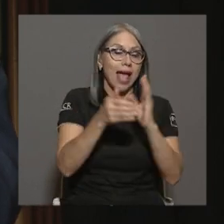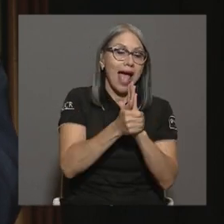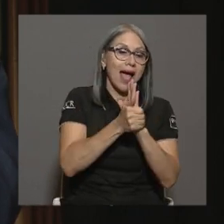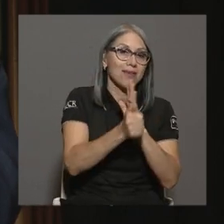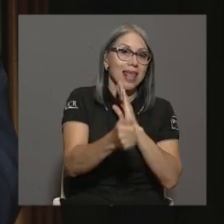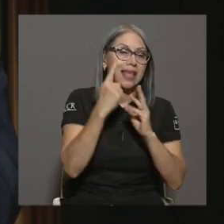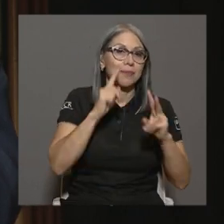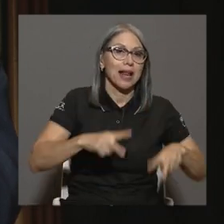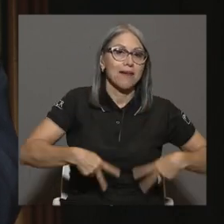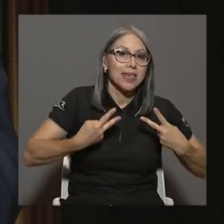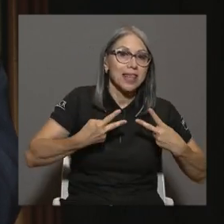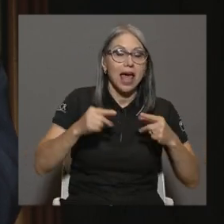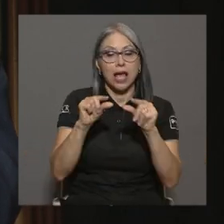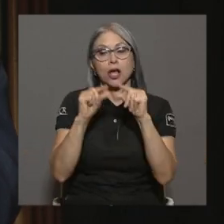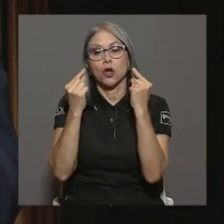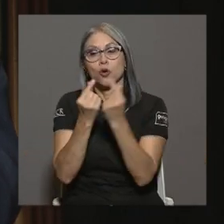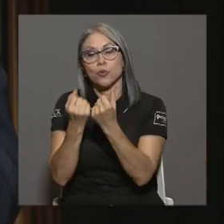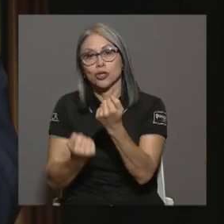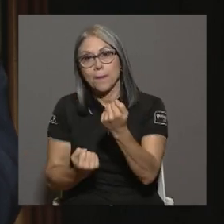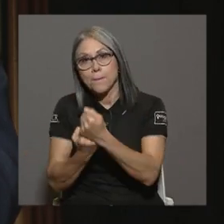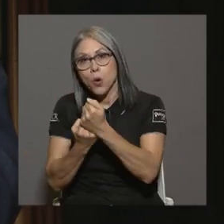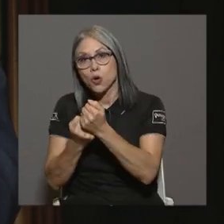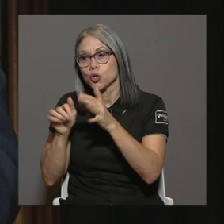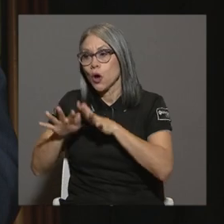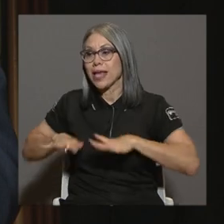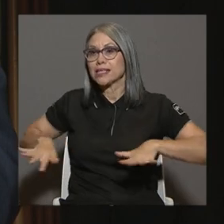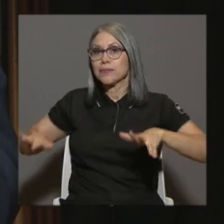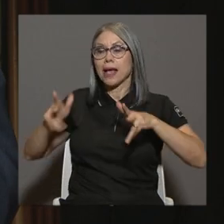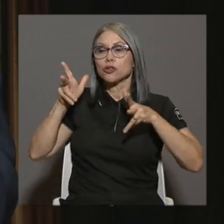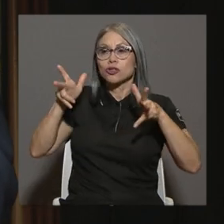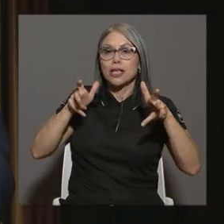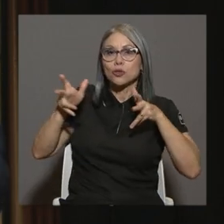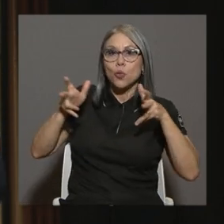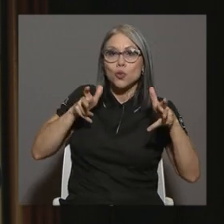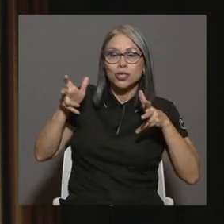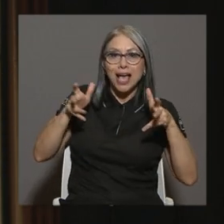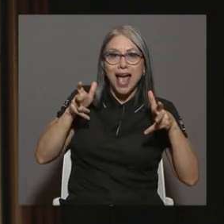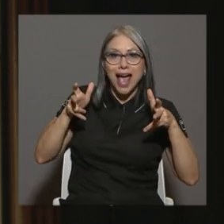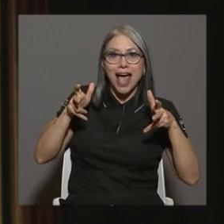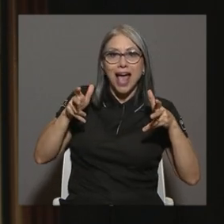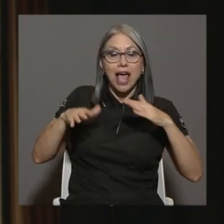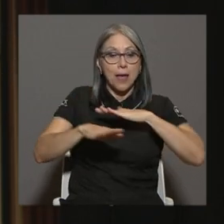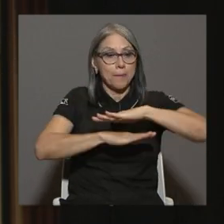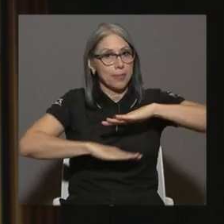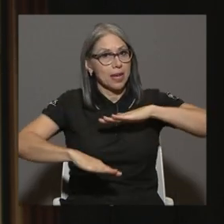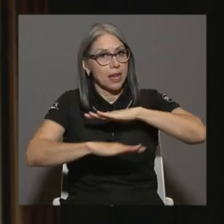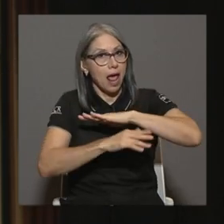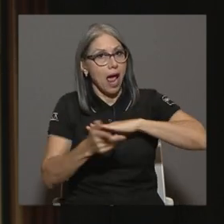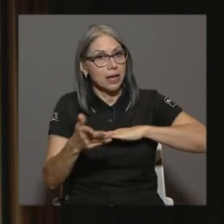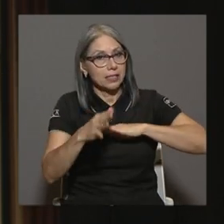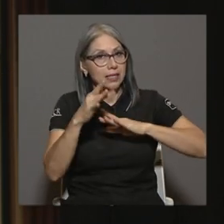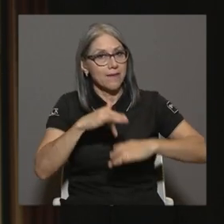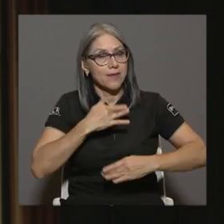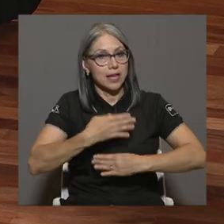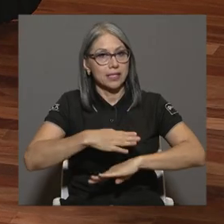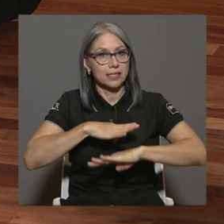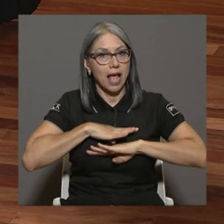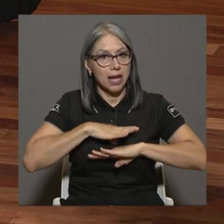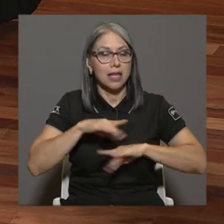vida, grupos de apoyo, espacios de escucha, pilares del bienestar, entre